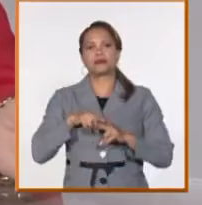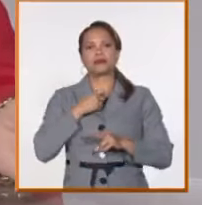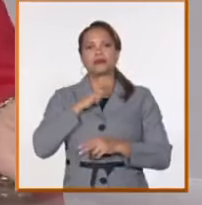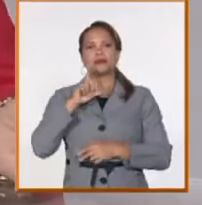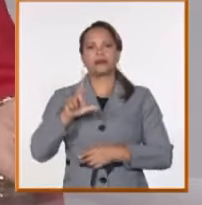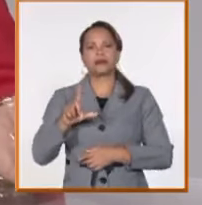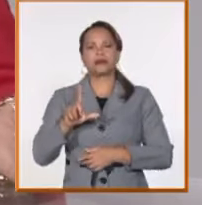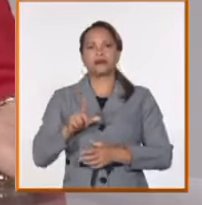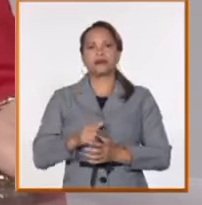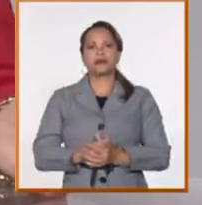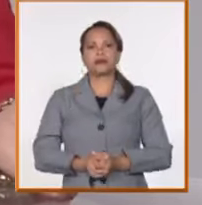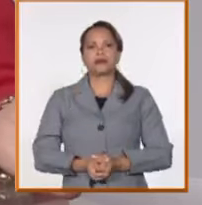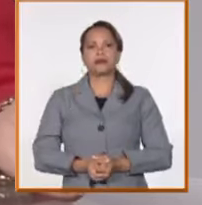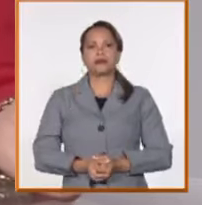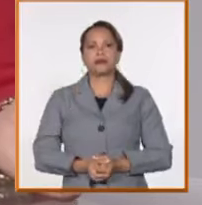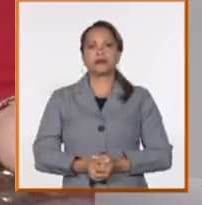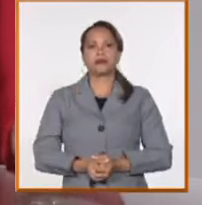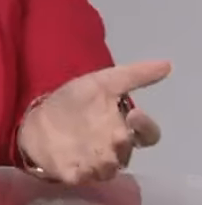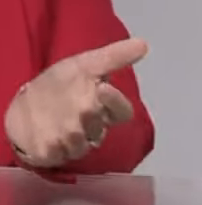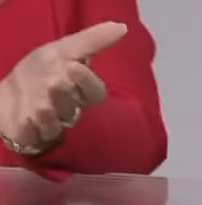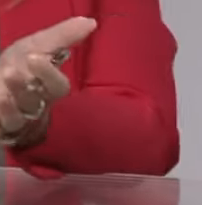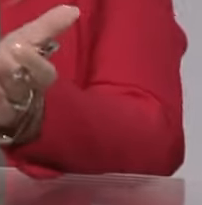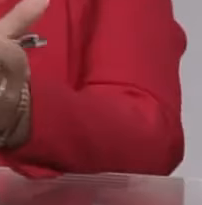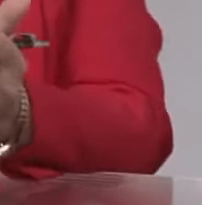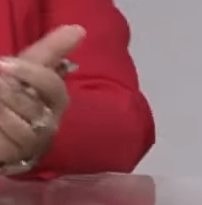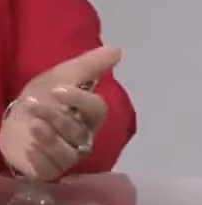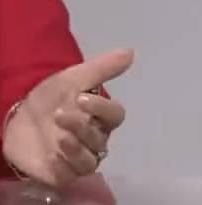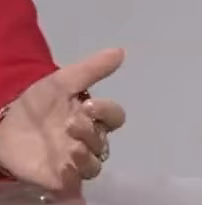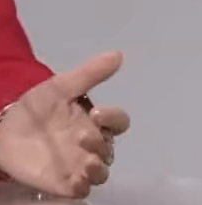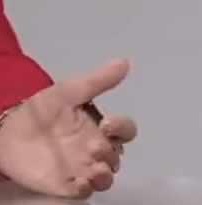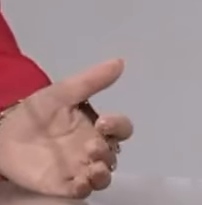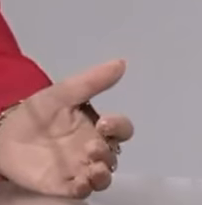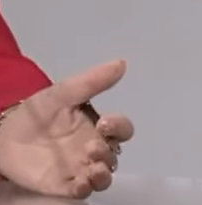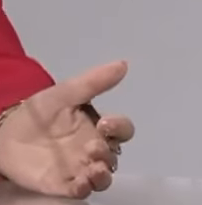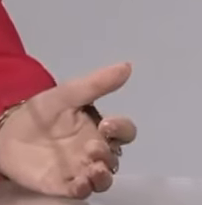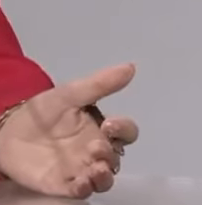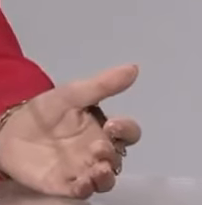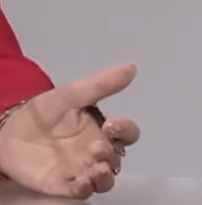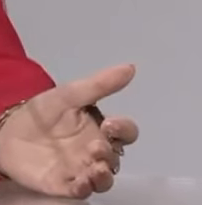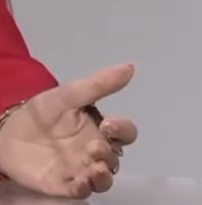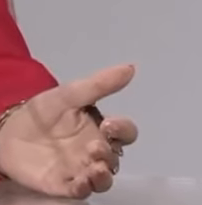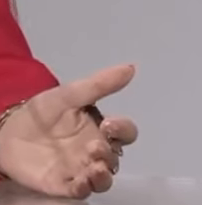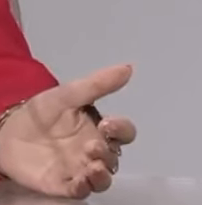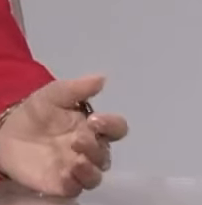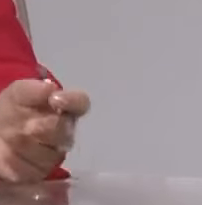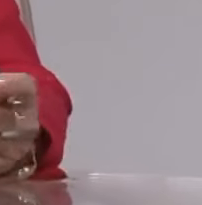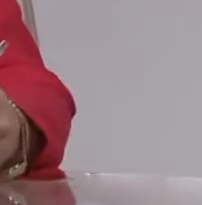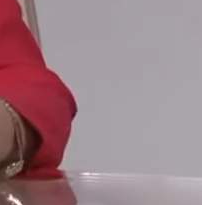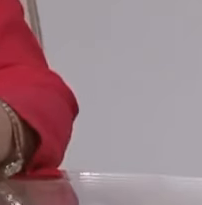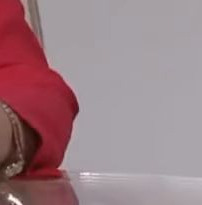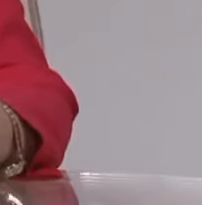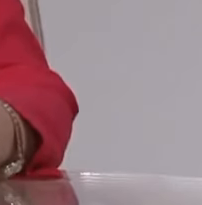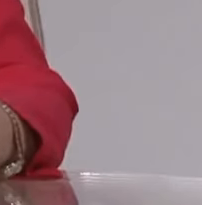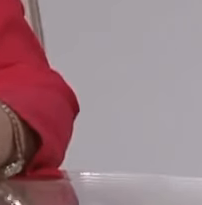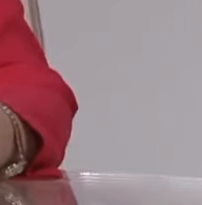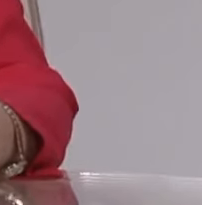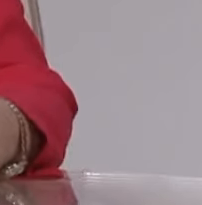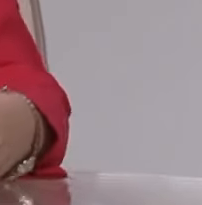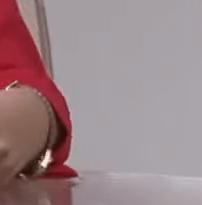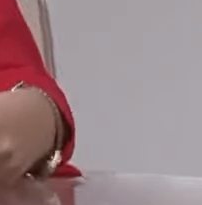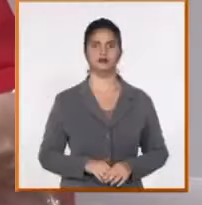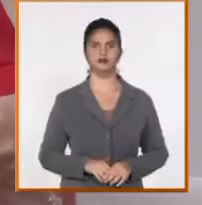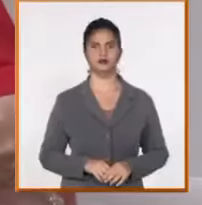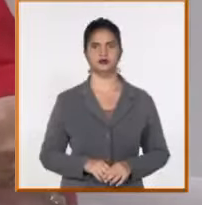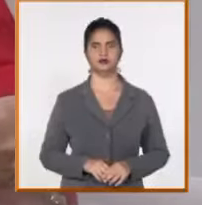ingredientes O sea que son materias primas nacionales que antes importaba Cos champú acondicionador y otra